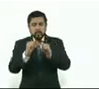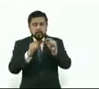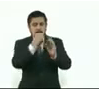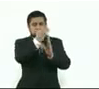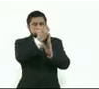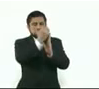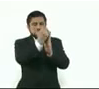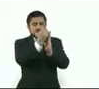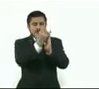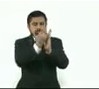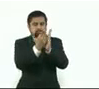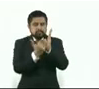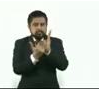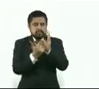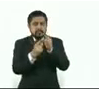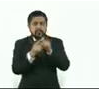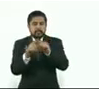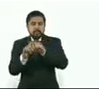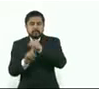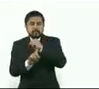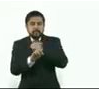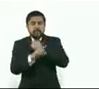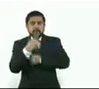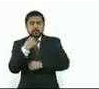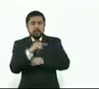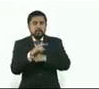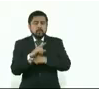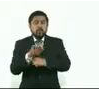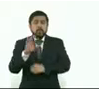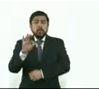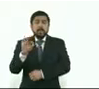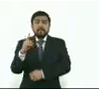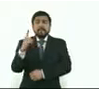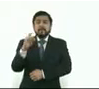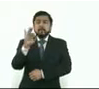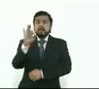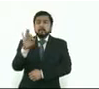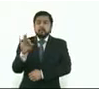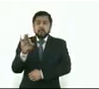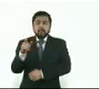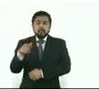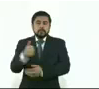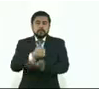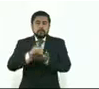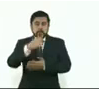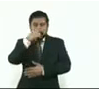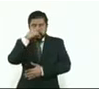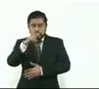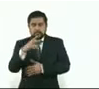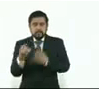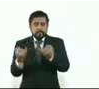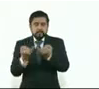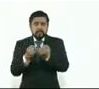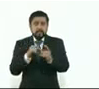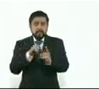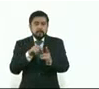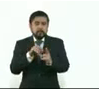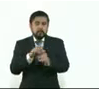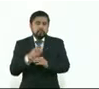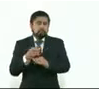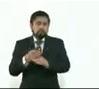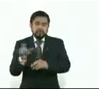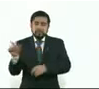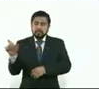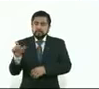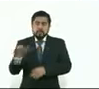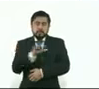Ciudad de México y que asciende en promedio a 41%, la misma tendencia general se ha registrado en esta alcaldía. Siguiente lámina.